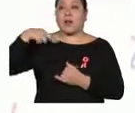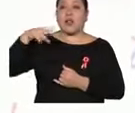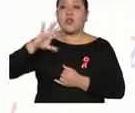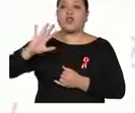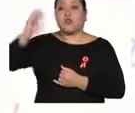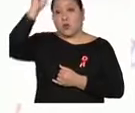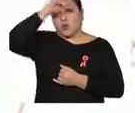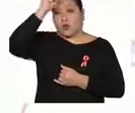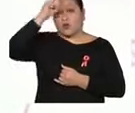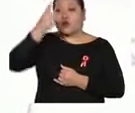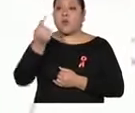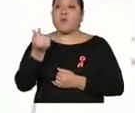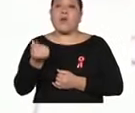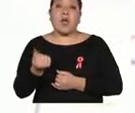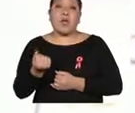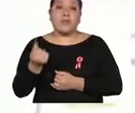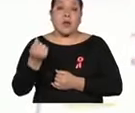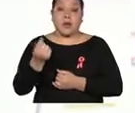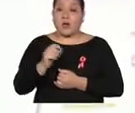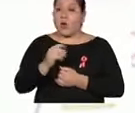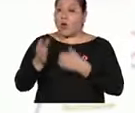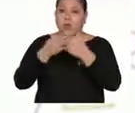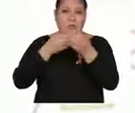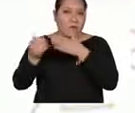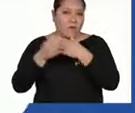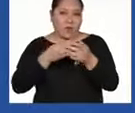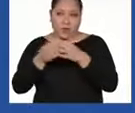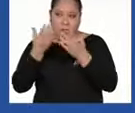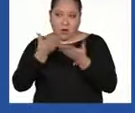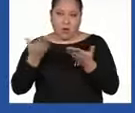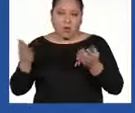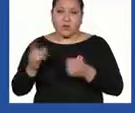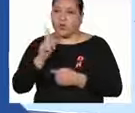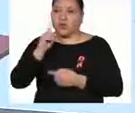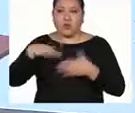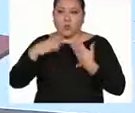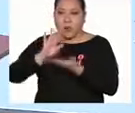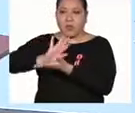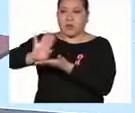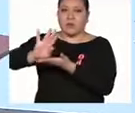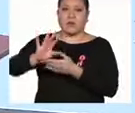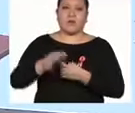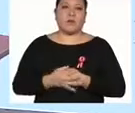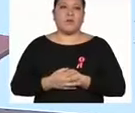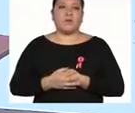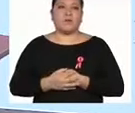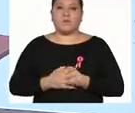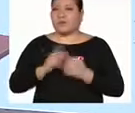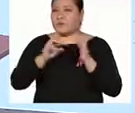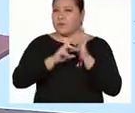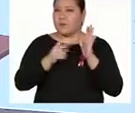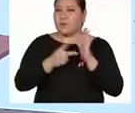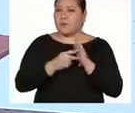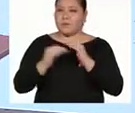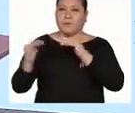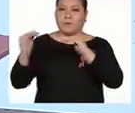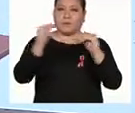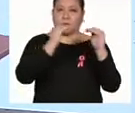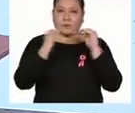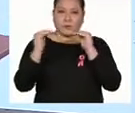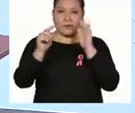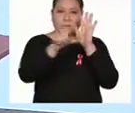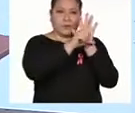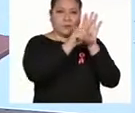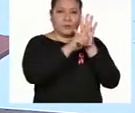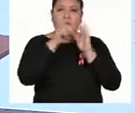opinión, condición económica o de cualquier otra índole. Entonces, eso quiere decir que la igualdad ante la ley